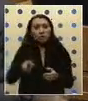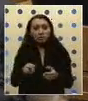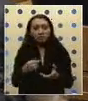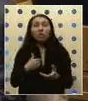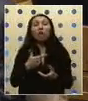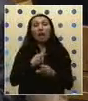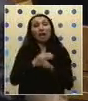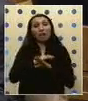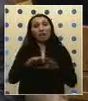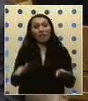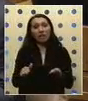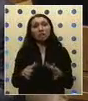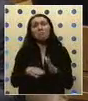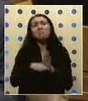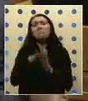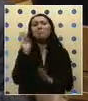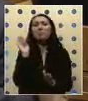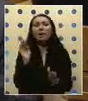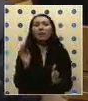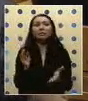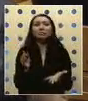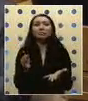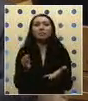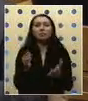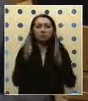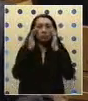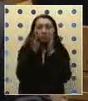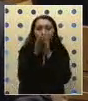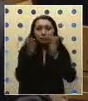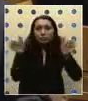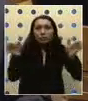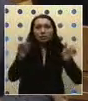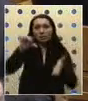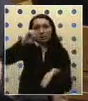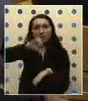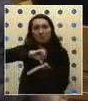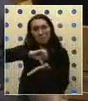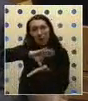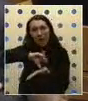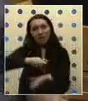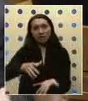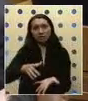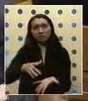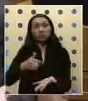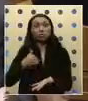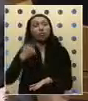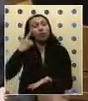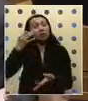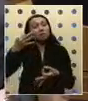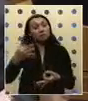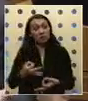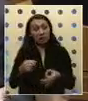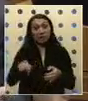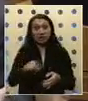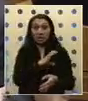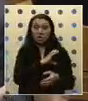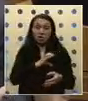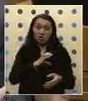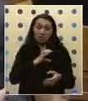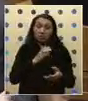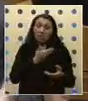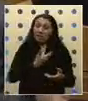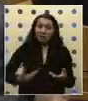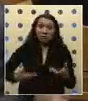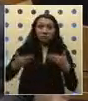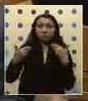terminar con mucho más perspectiva de país. Yo creo que es cierto que este gobierno entrega la economía en buen estado, pero no